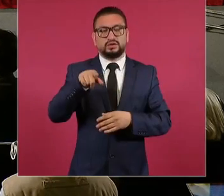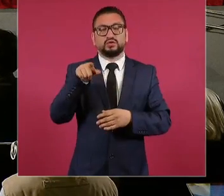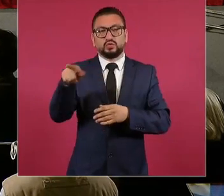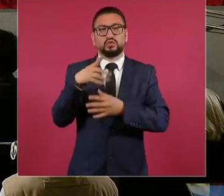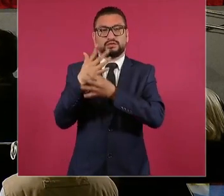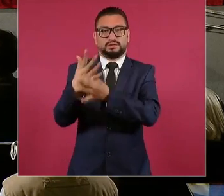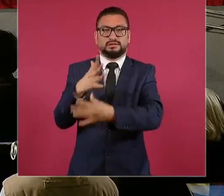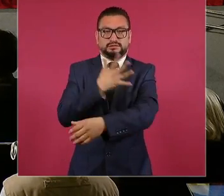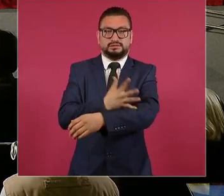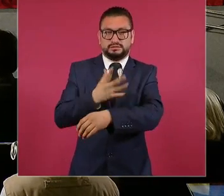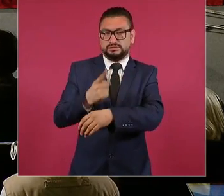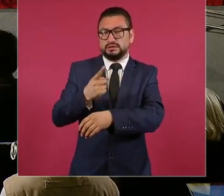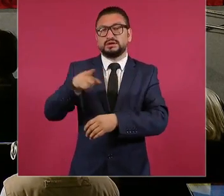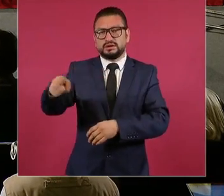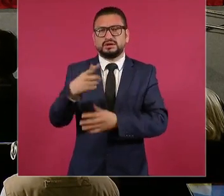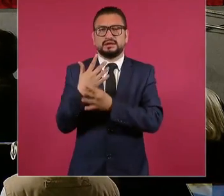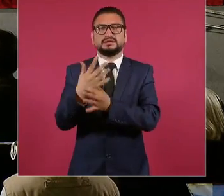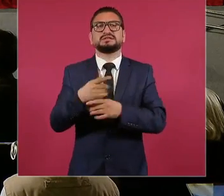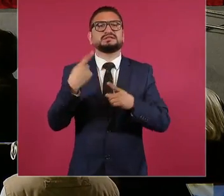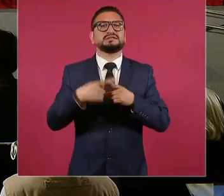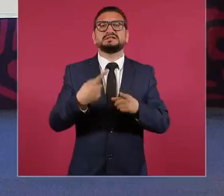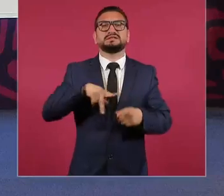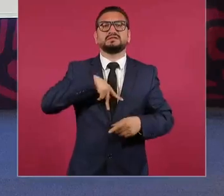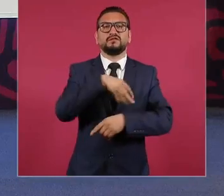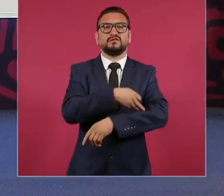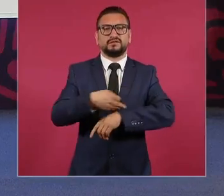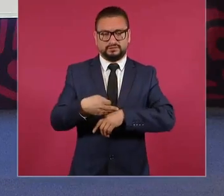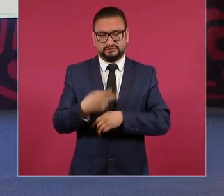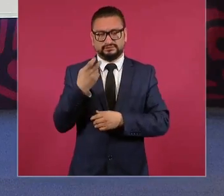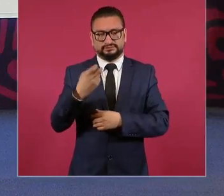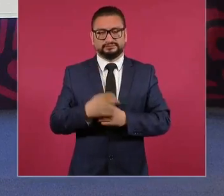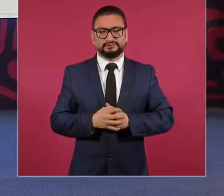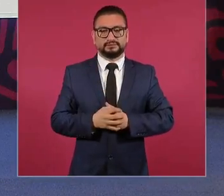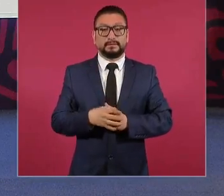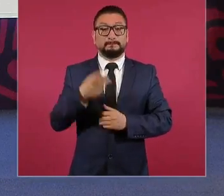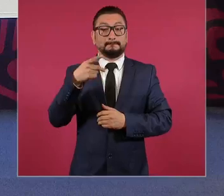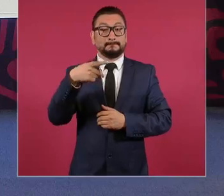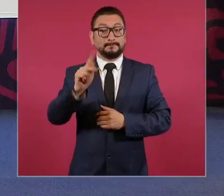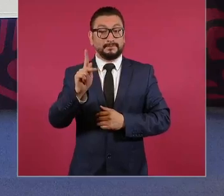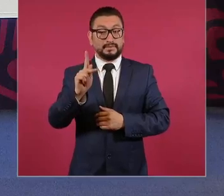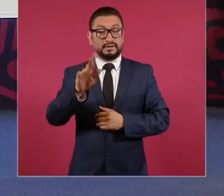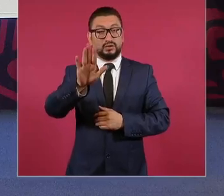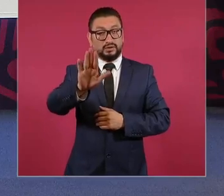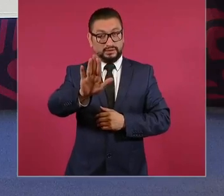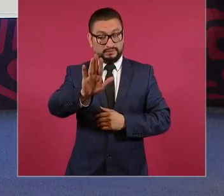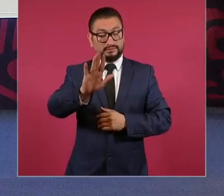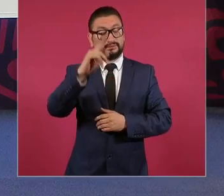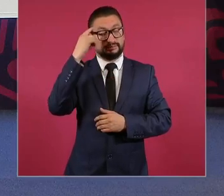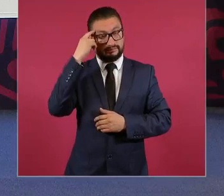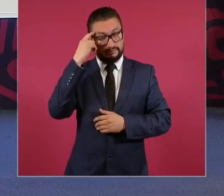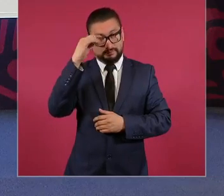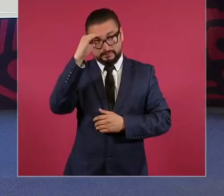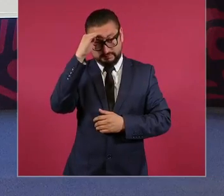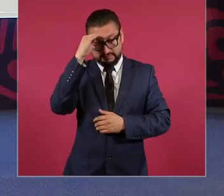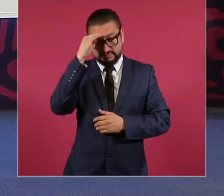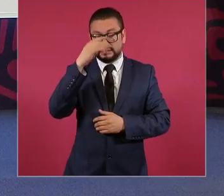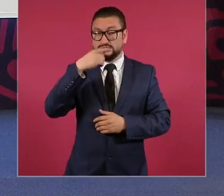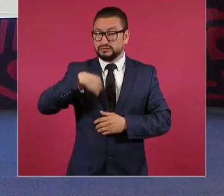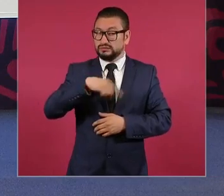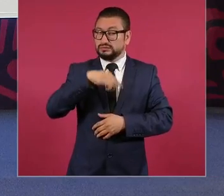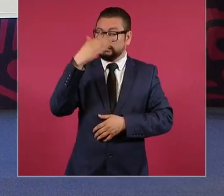bajo protesta de decir verdad, quiénes son tus familiares. Pero hay que considerar, y como se sabe,